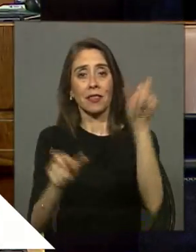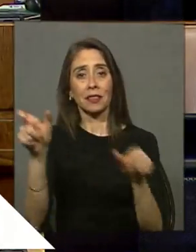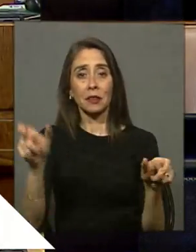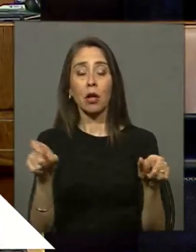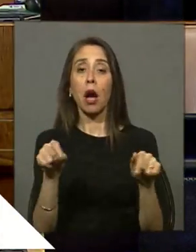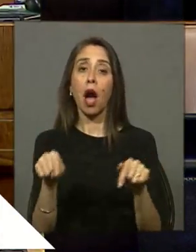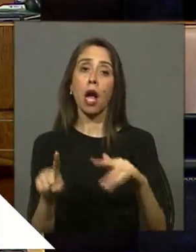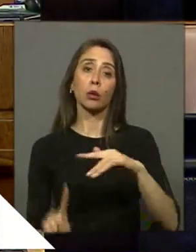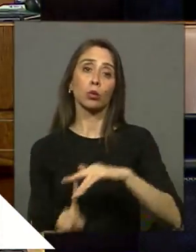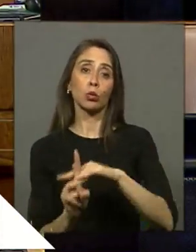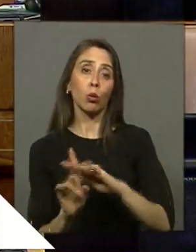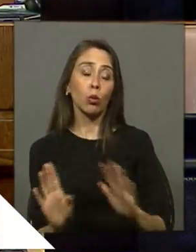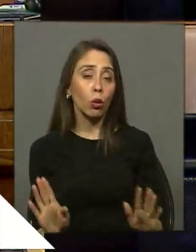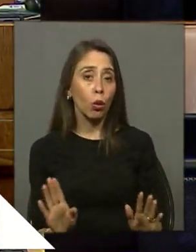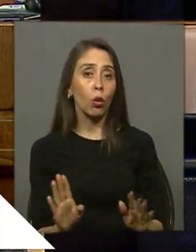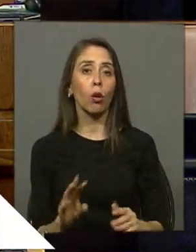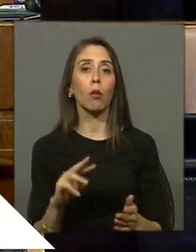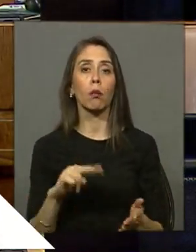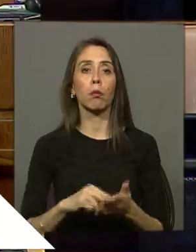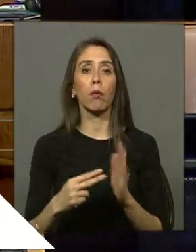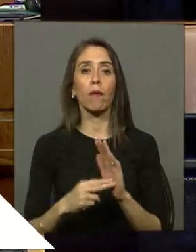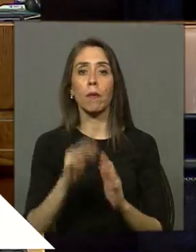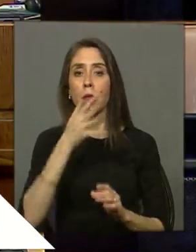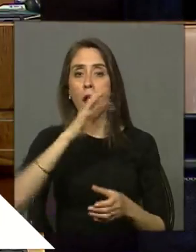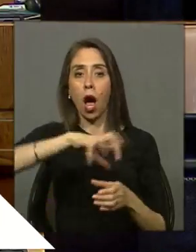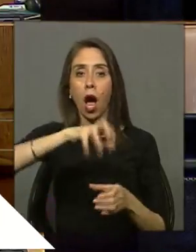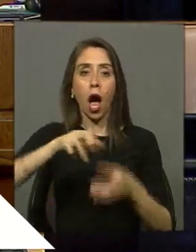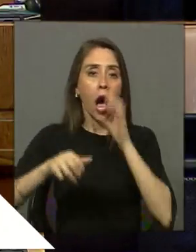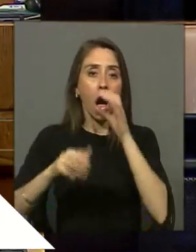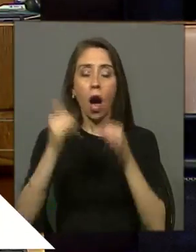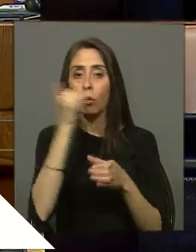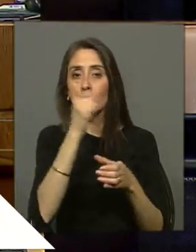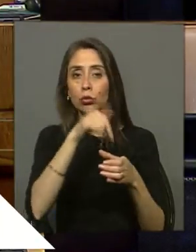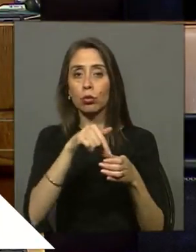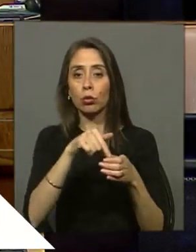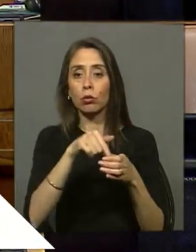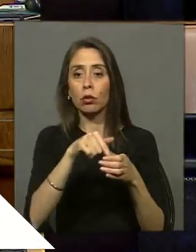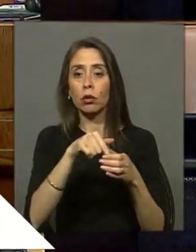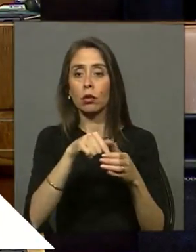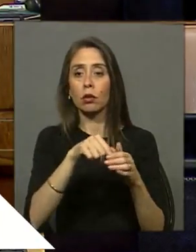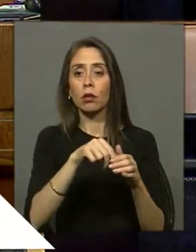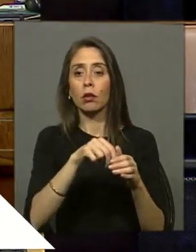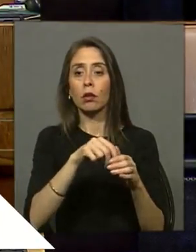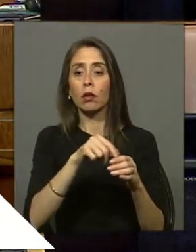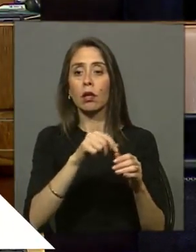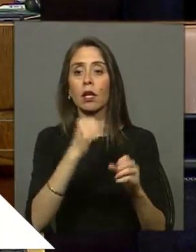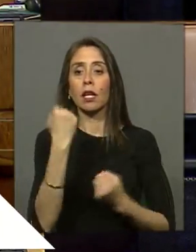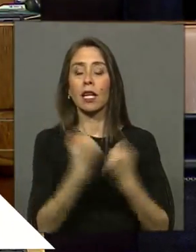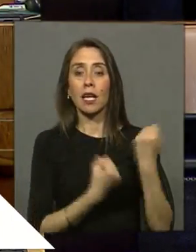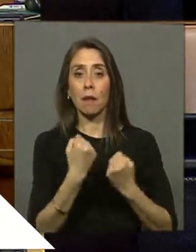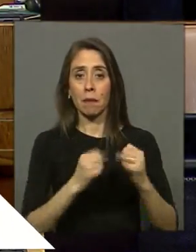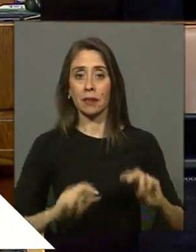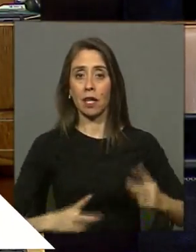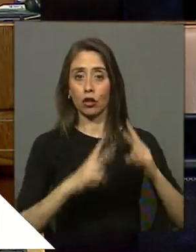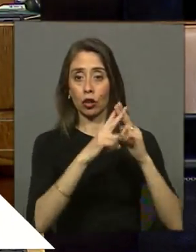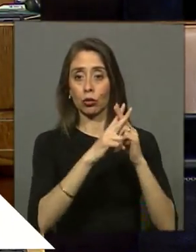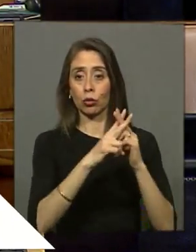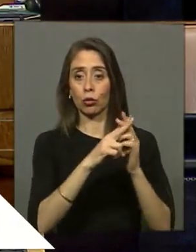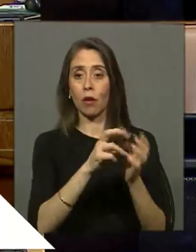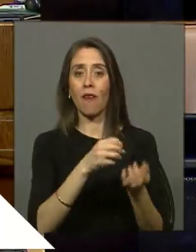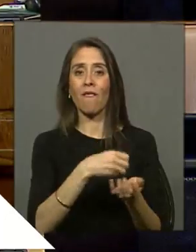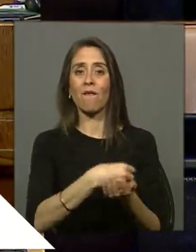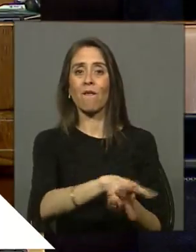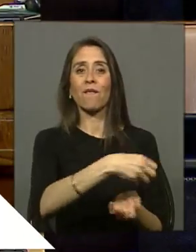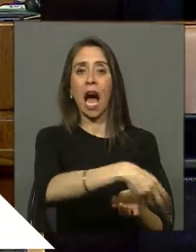también hay problemas con el agua potable contaminada con recibos que la constructora que ejecutó la obra no